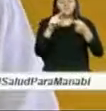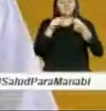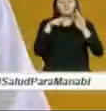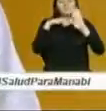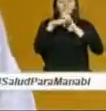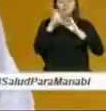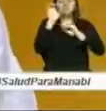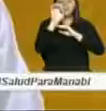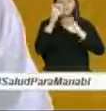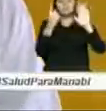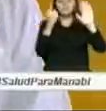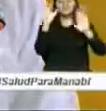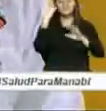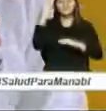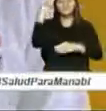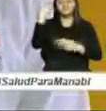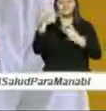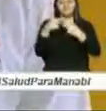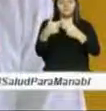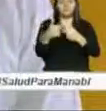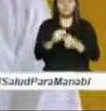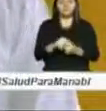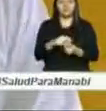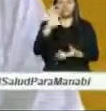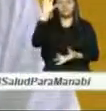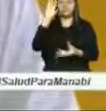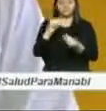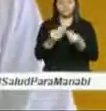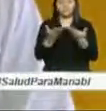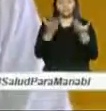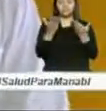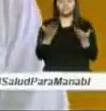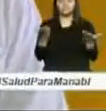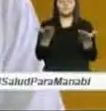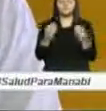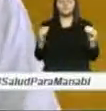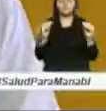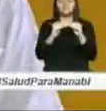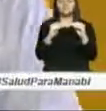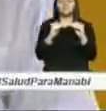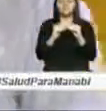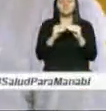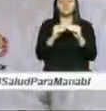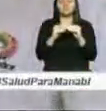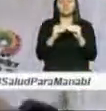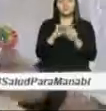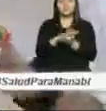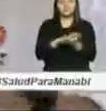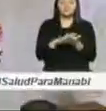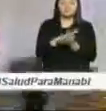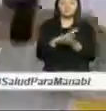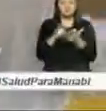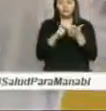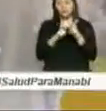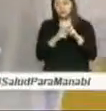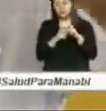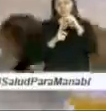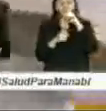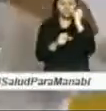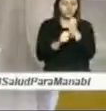Ecuador, 69 millones. Todo esto ha generado, en vez de ponerse a escandalizar que el desempleo,